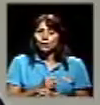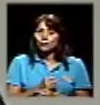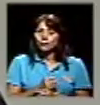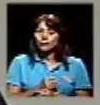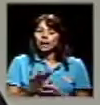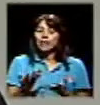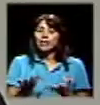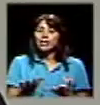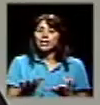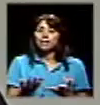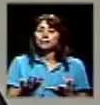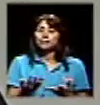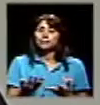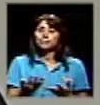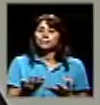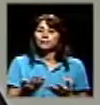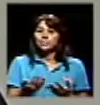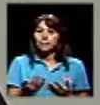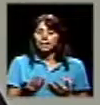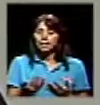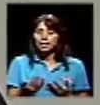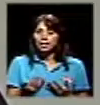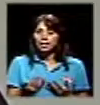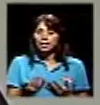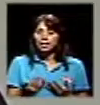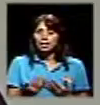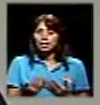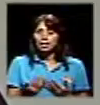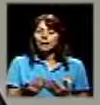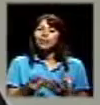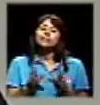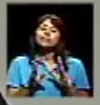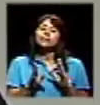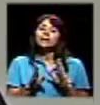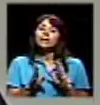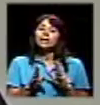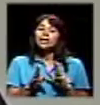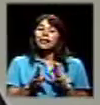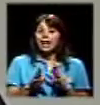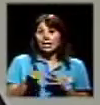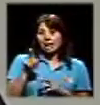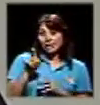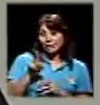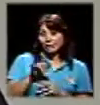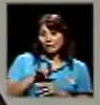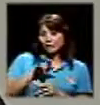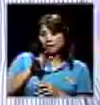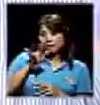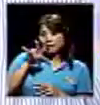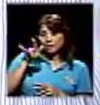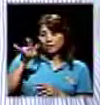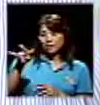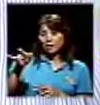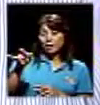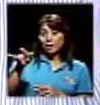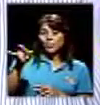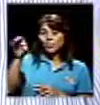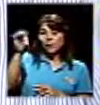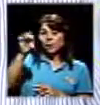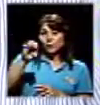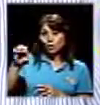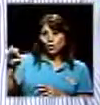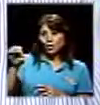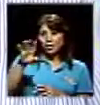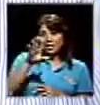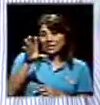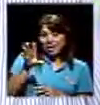éxito en un pedacito de Europa que está en África, su tesis